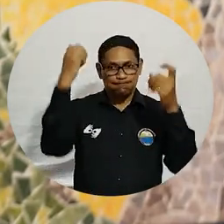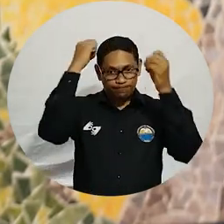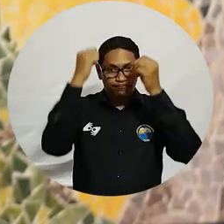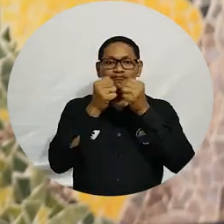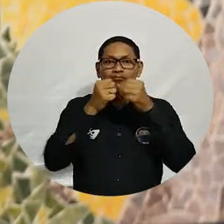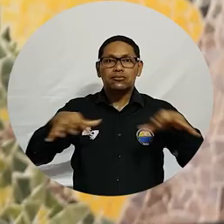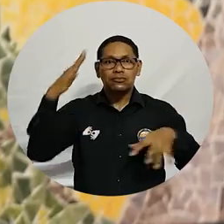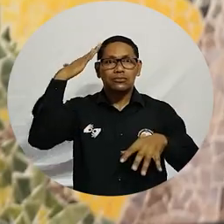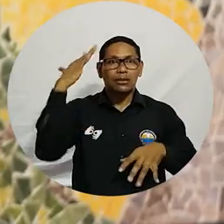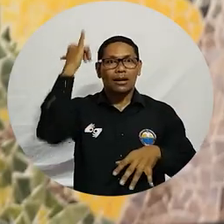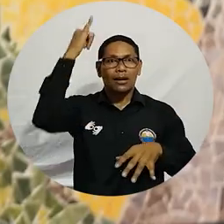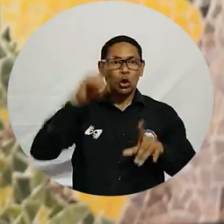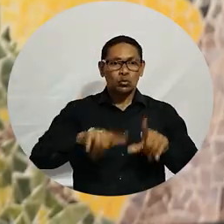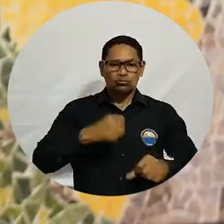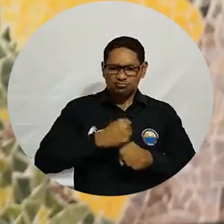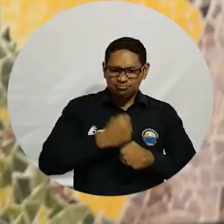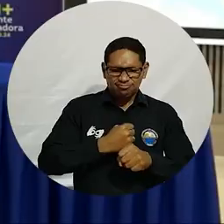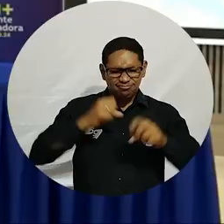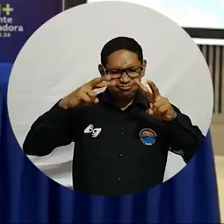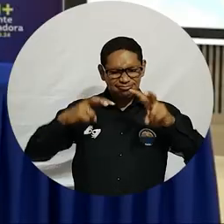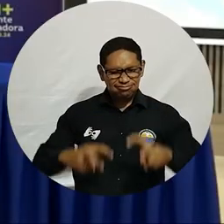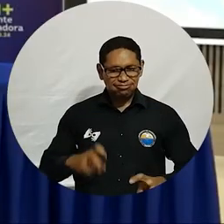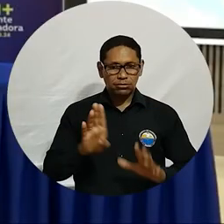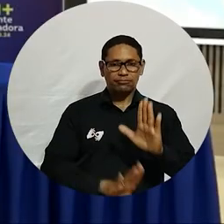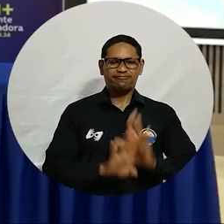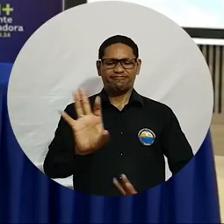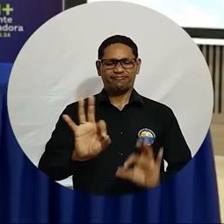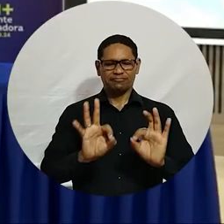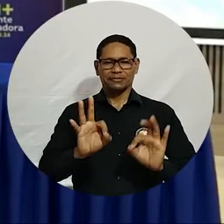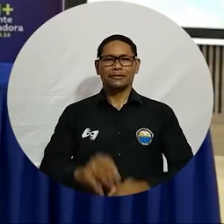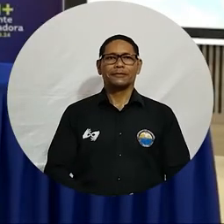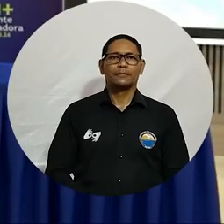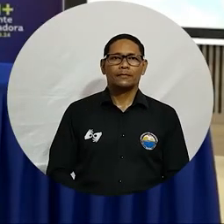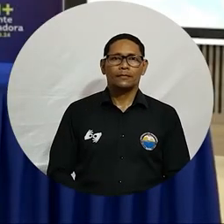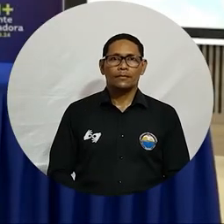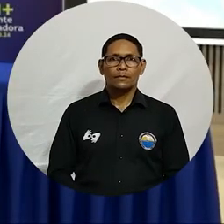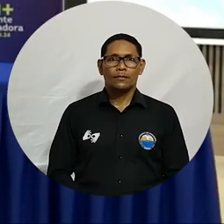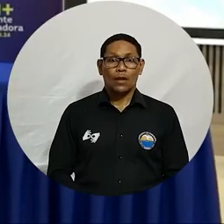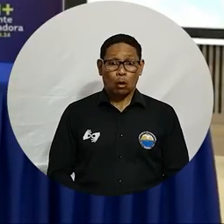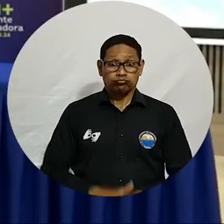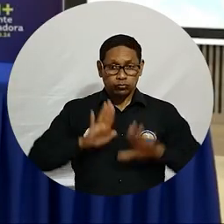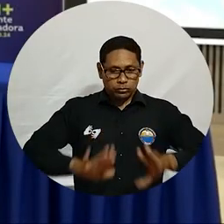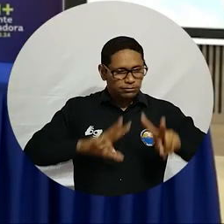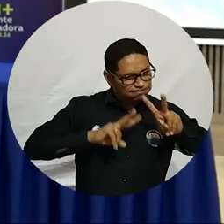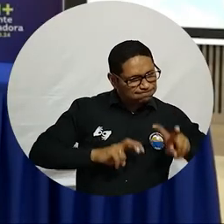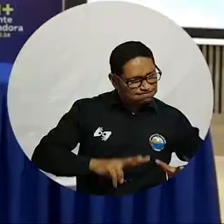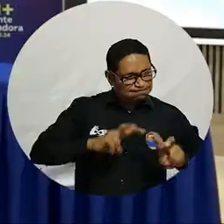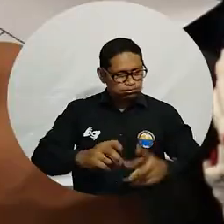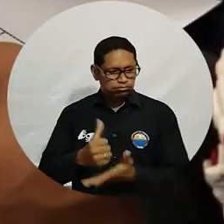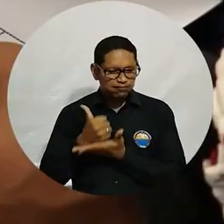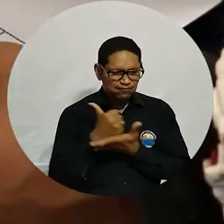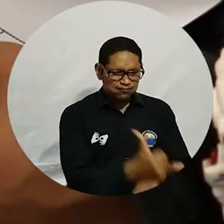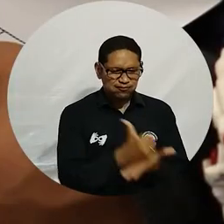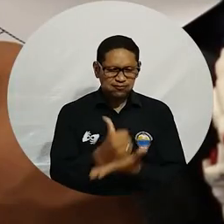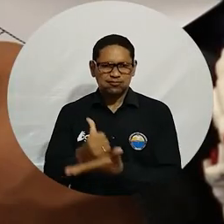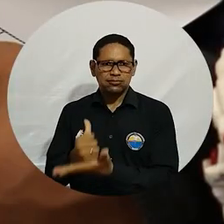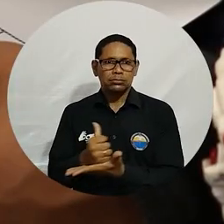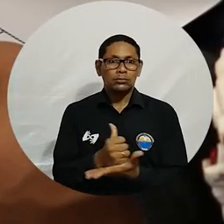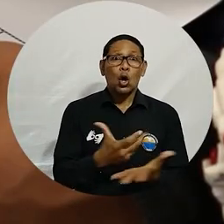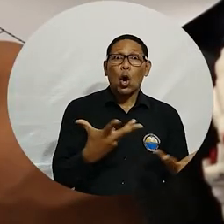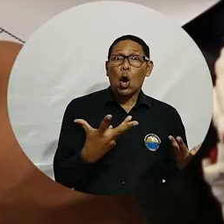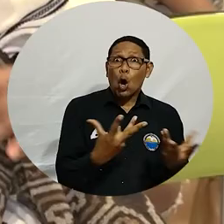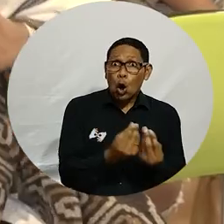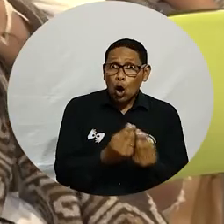esos trabajos de investigación puedan ser una realidad. Las investigaciones que serán financiadas apuntan a poblaciones vulnerables,